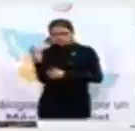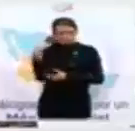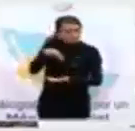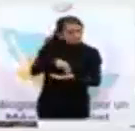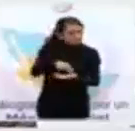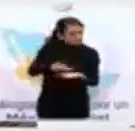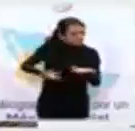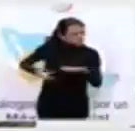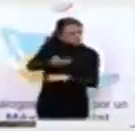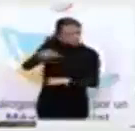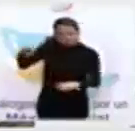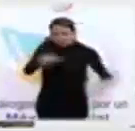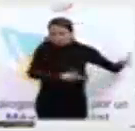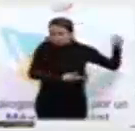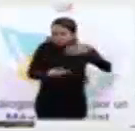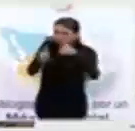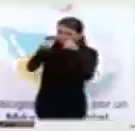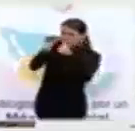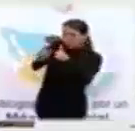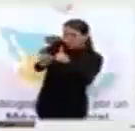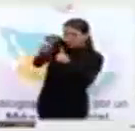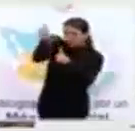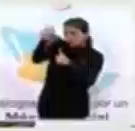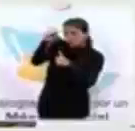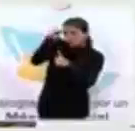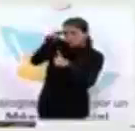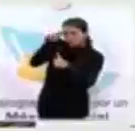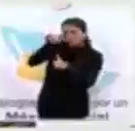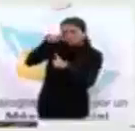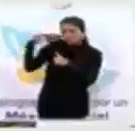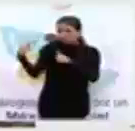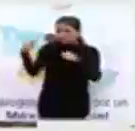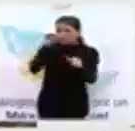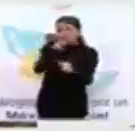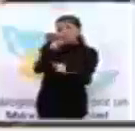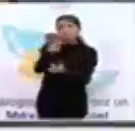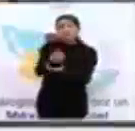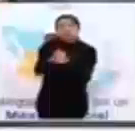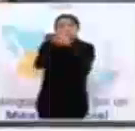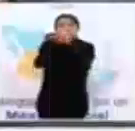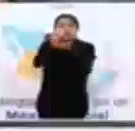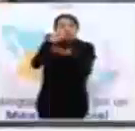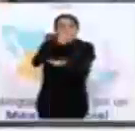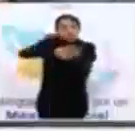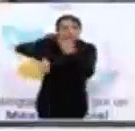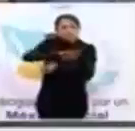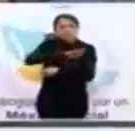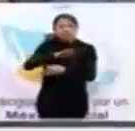este camino, ¿no?, y a empezar a tratar de construir algo mejor para México, ¿no? Muchas gracias, ¿no?